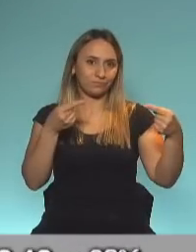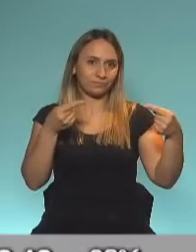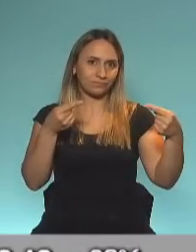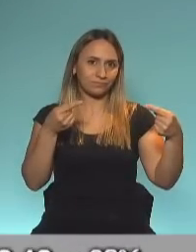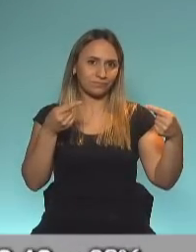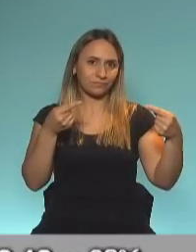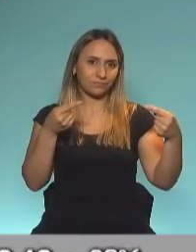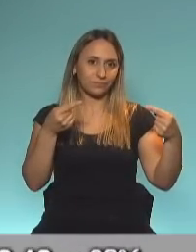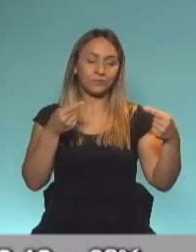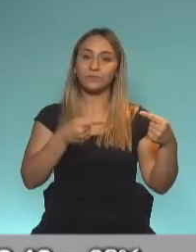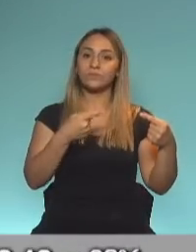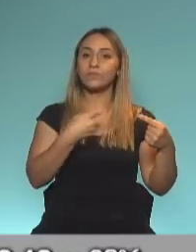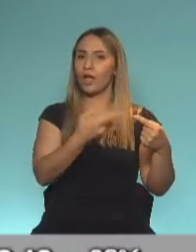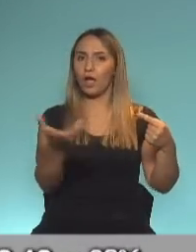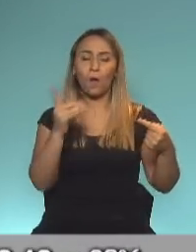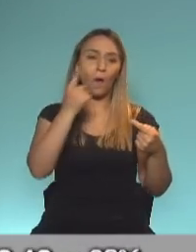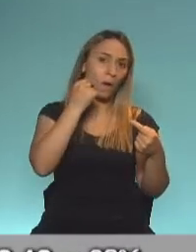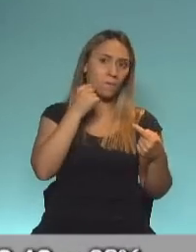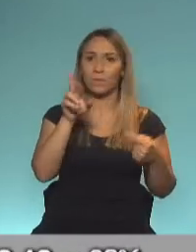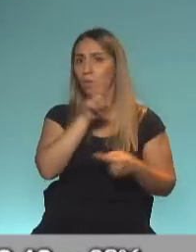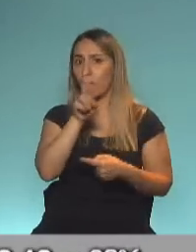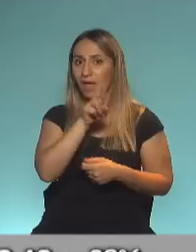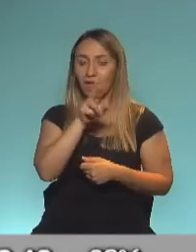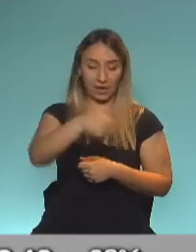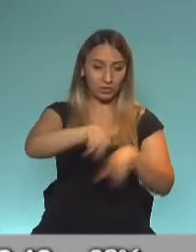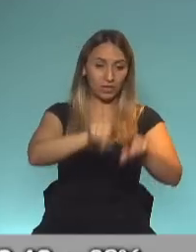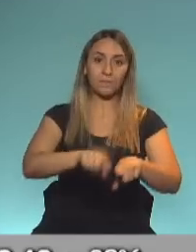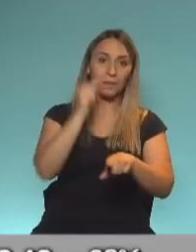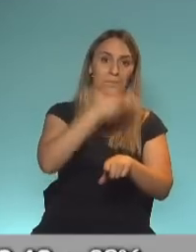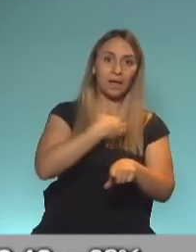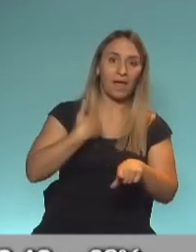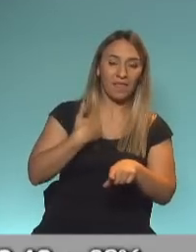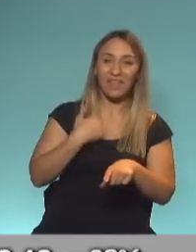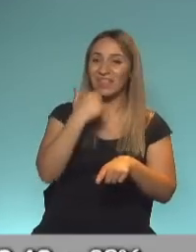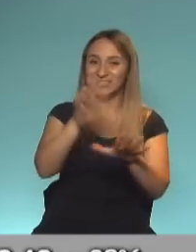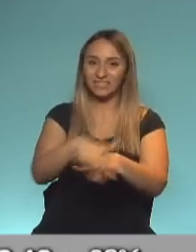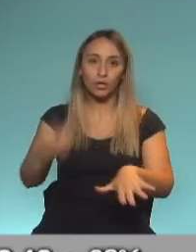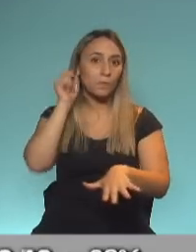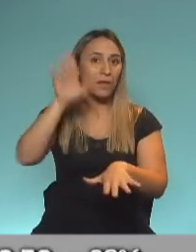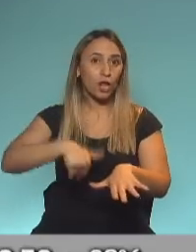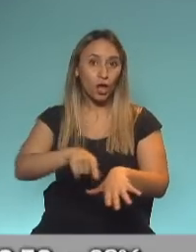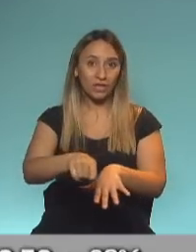tantos hombres y mujeres que son padres y madres de chicos menores.